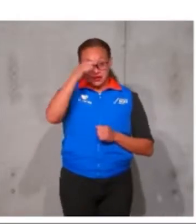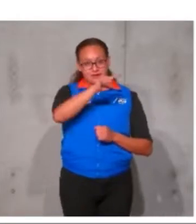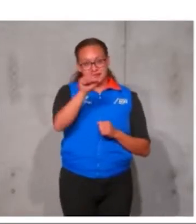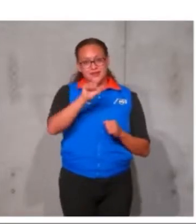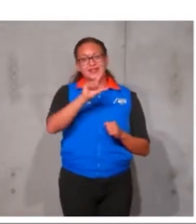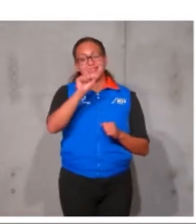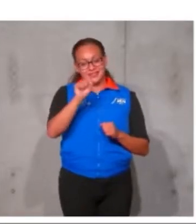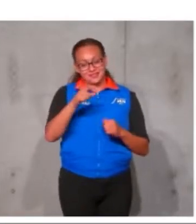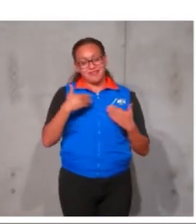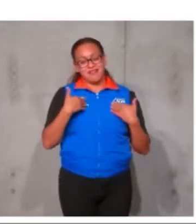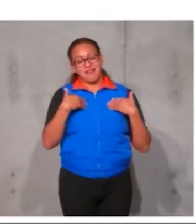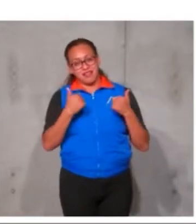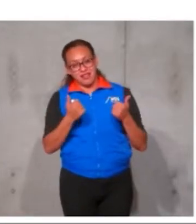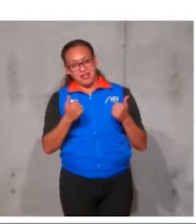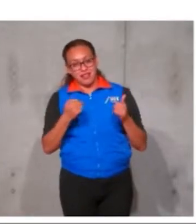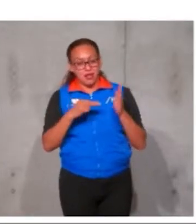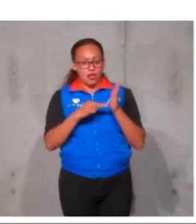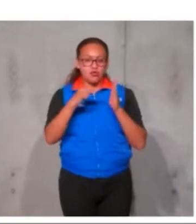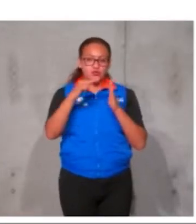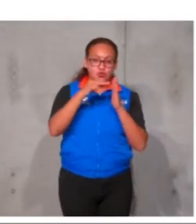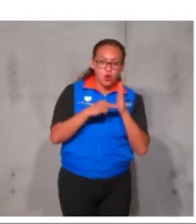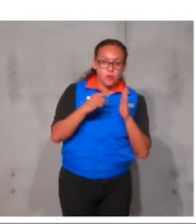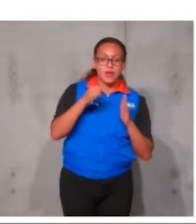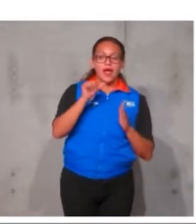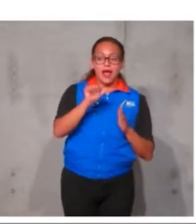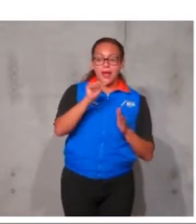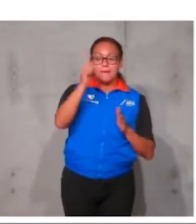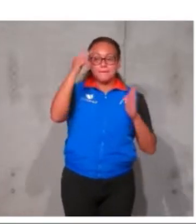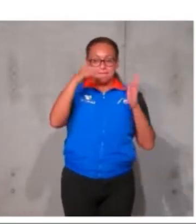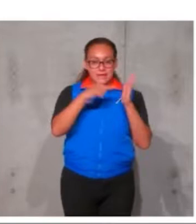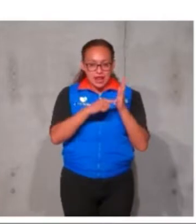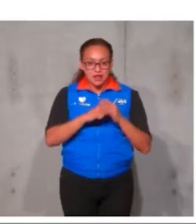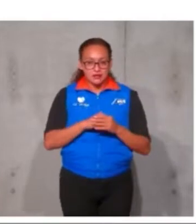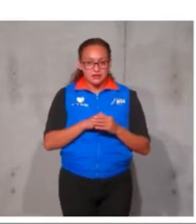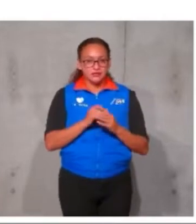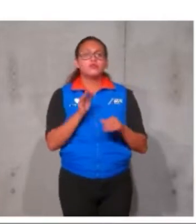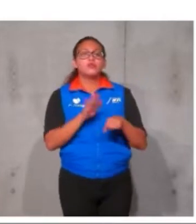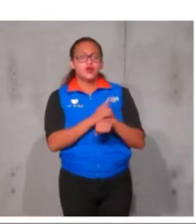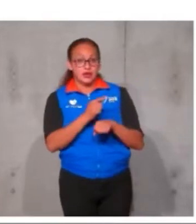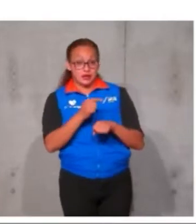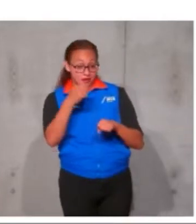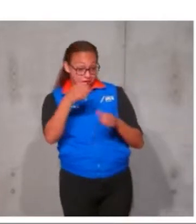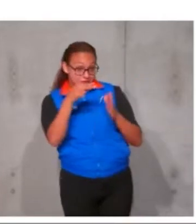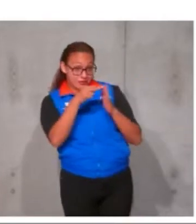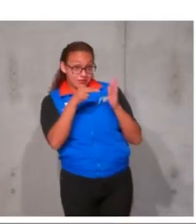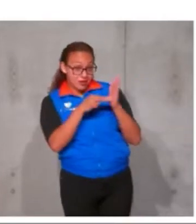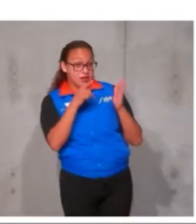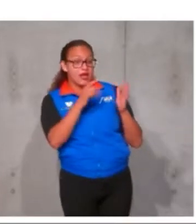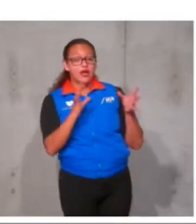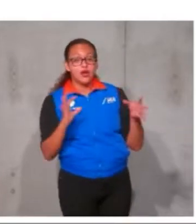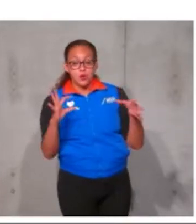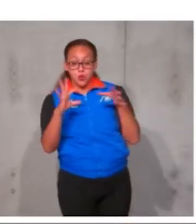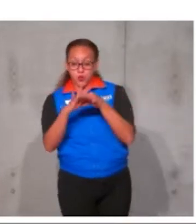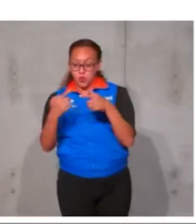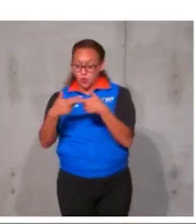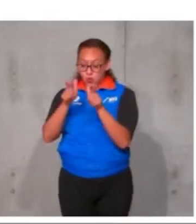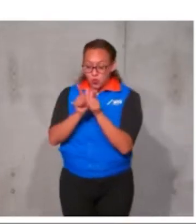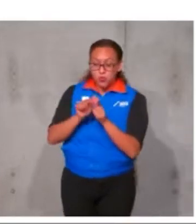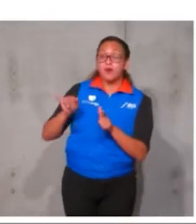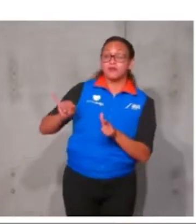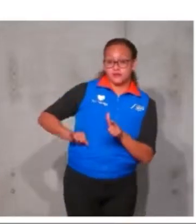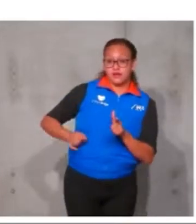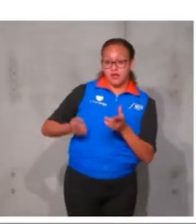que proporciona la norma A1000, que es una norma que tiene que ver con la vinculación con grupos